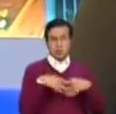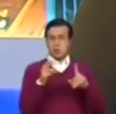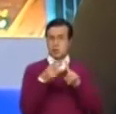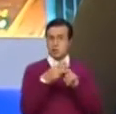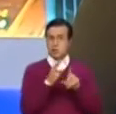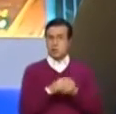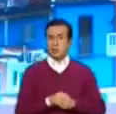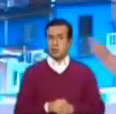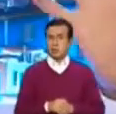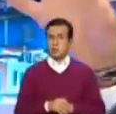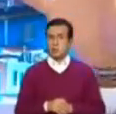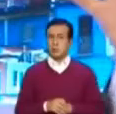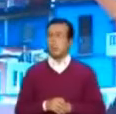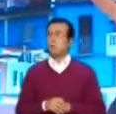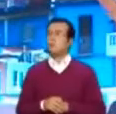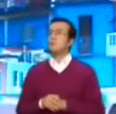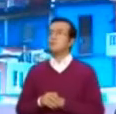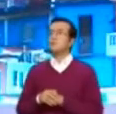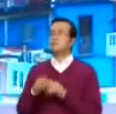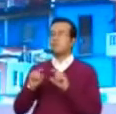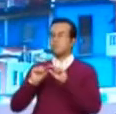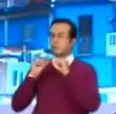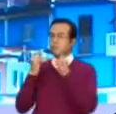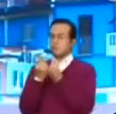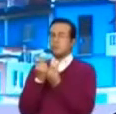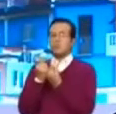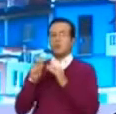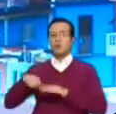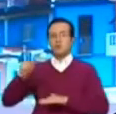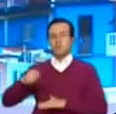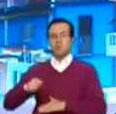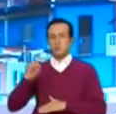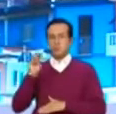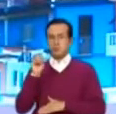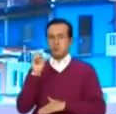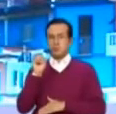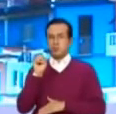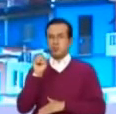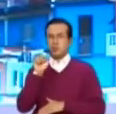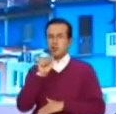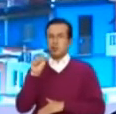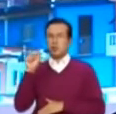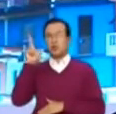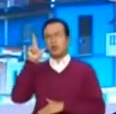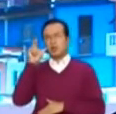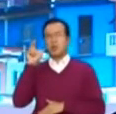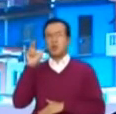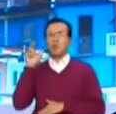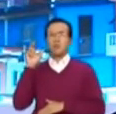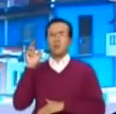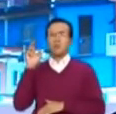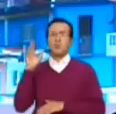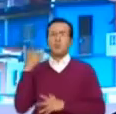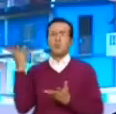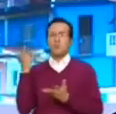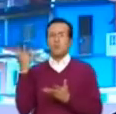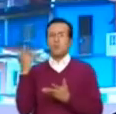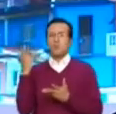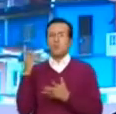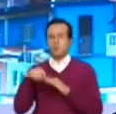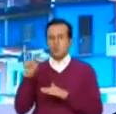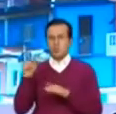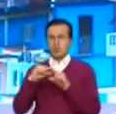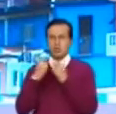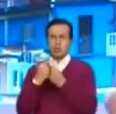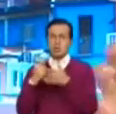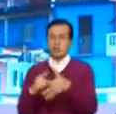también? El estudio Mossack Fonseca, que es uno de los grandes bufetes de abogados, uno de los cinco grandes bufetes de abogados que existen para este tipo